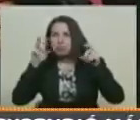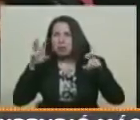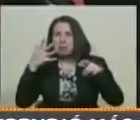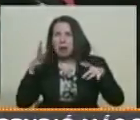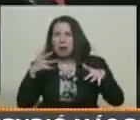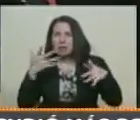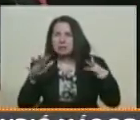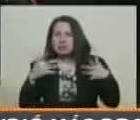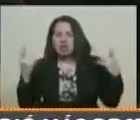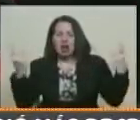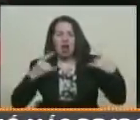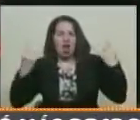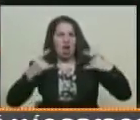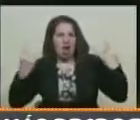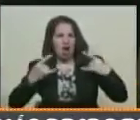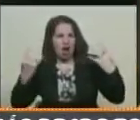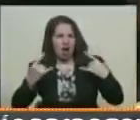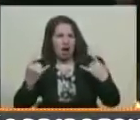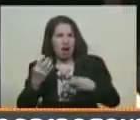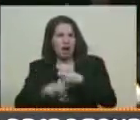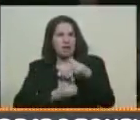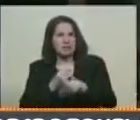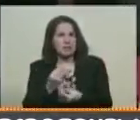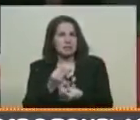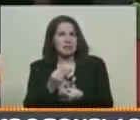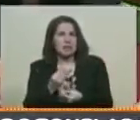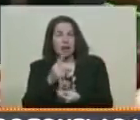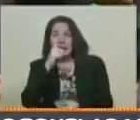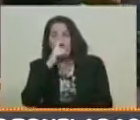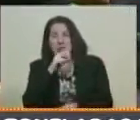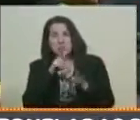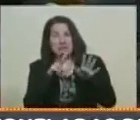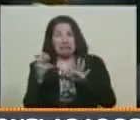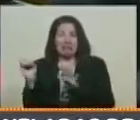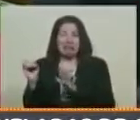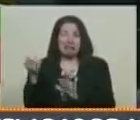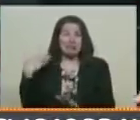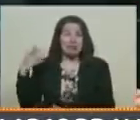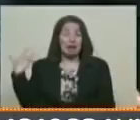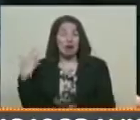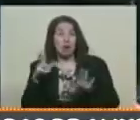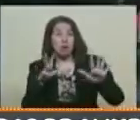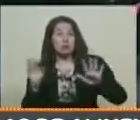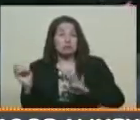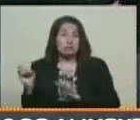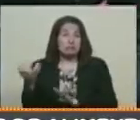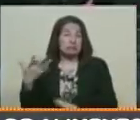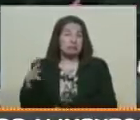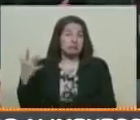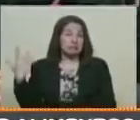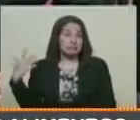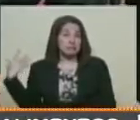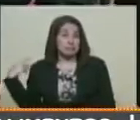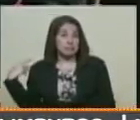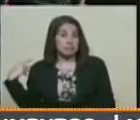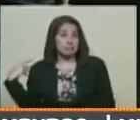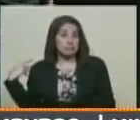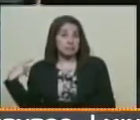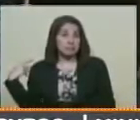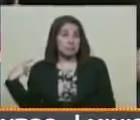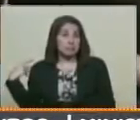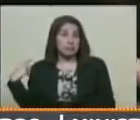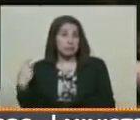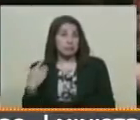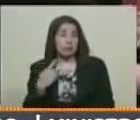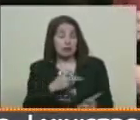estilo del rock que se realizaba en los años 70, en los años 80. Posteriormente también una